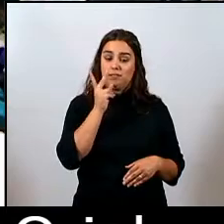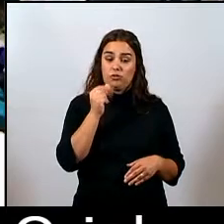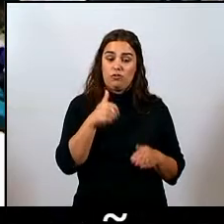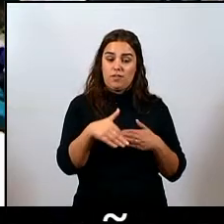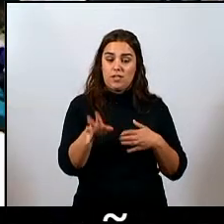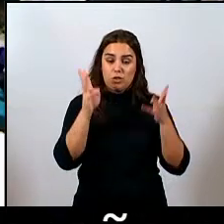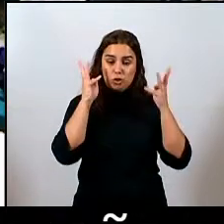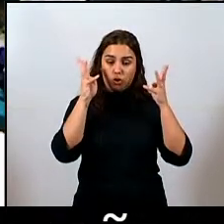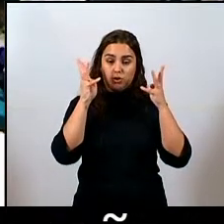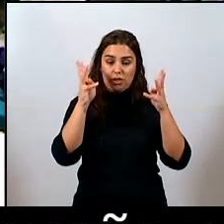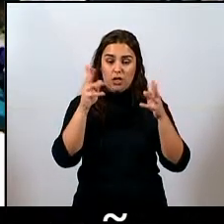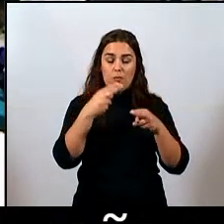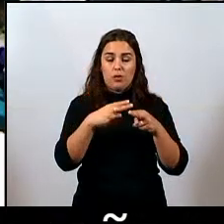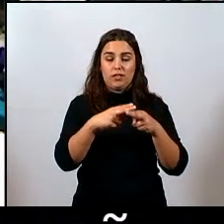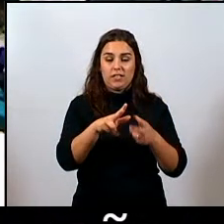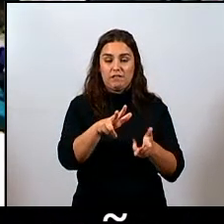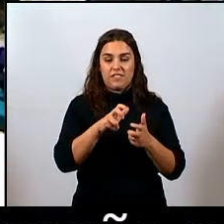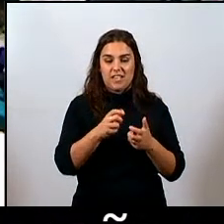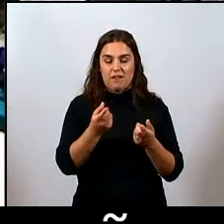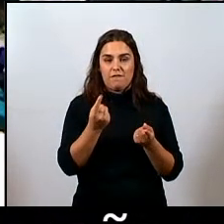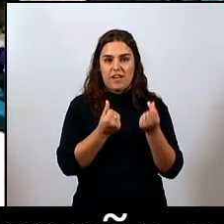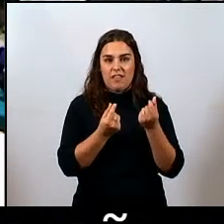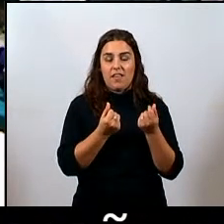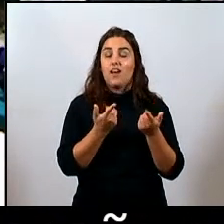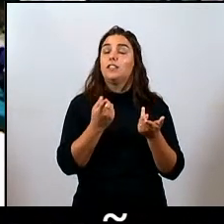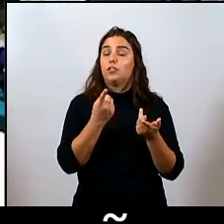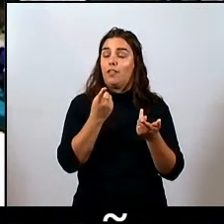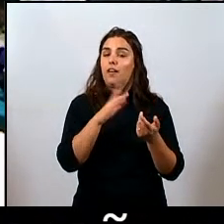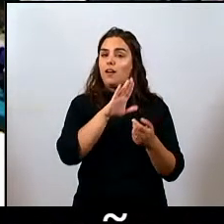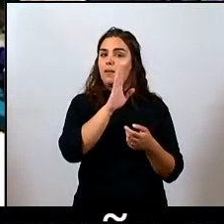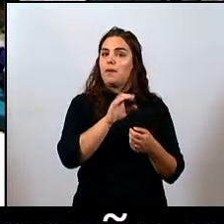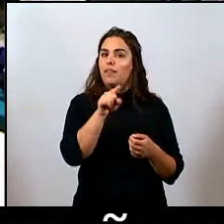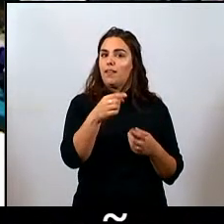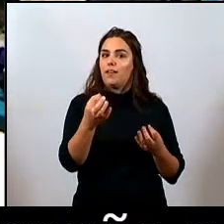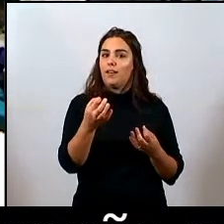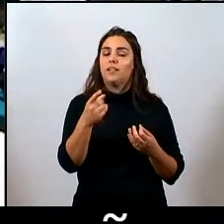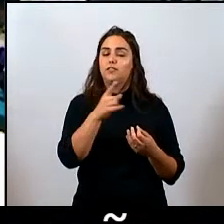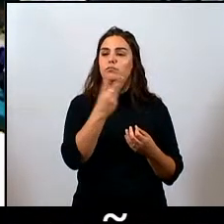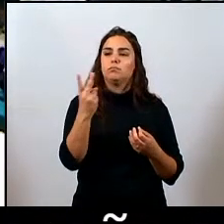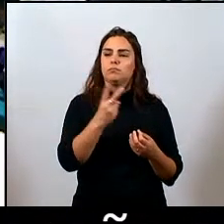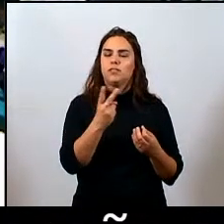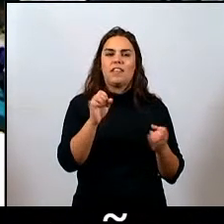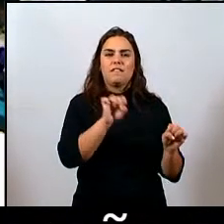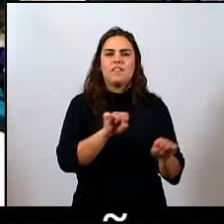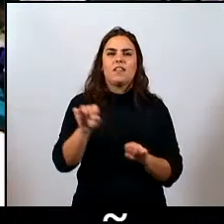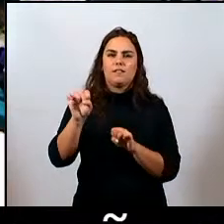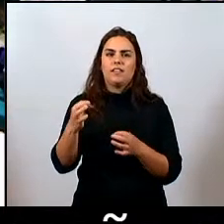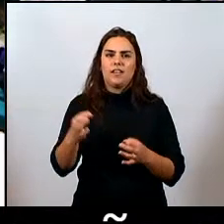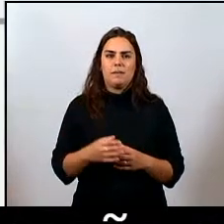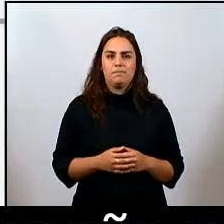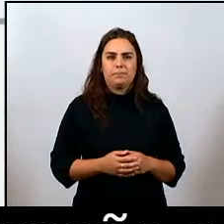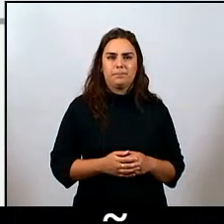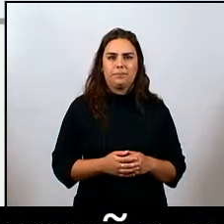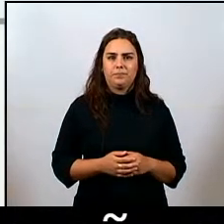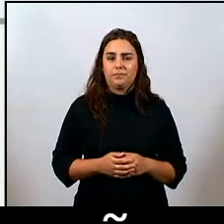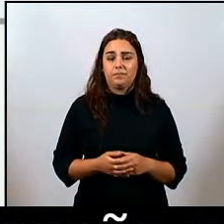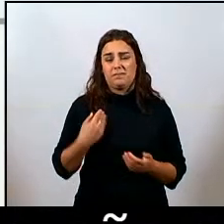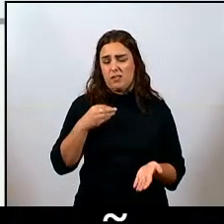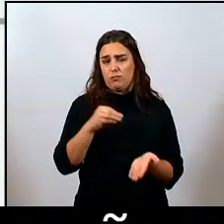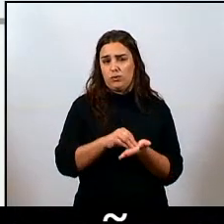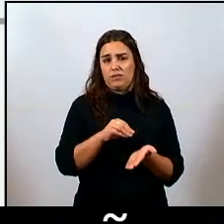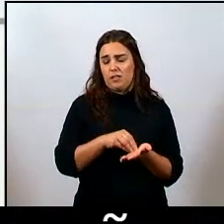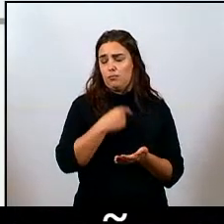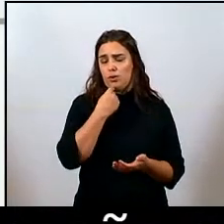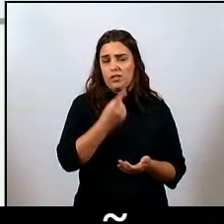Política Fiscal y Financiera. ¿Qué les parece y qué van a defender las comunidades en ese encuentro? Yo creo que lo hemos dicho en repetidas ocasiones. Tenemos